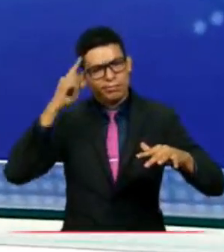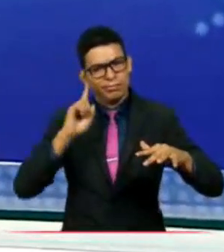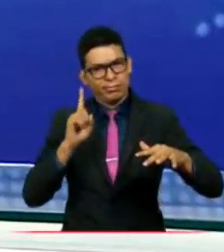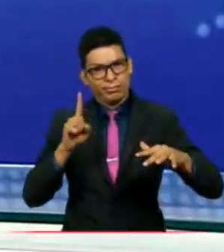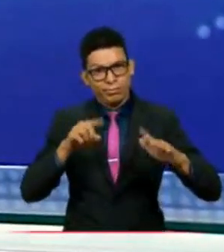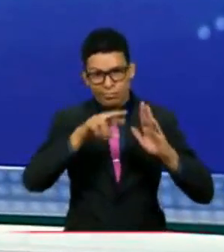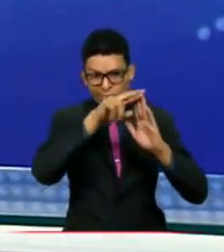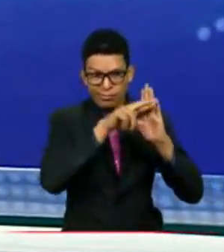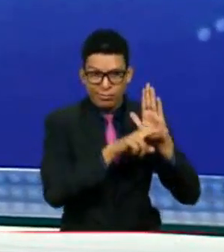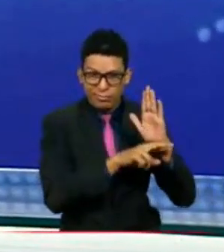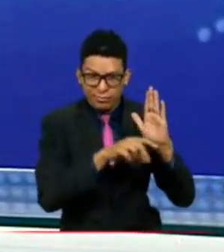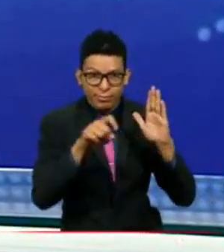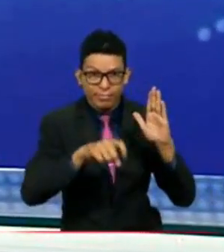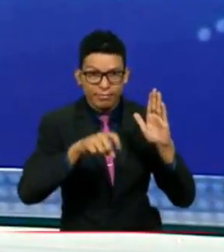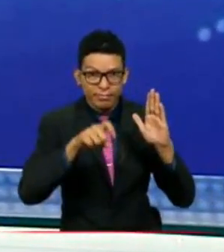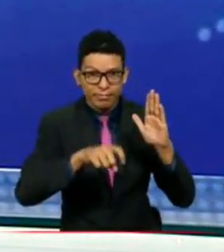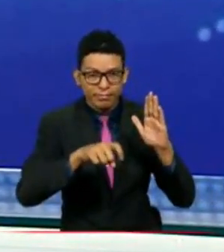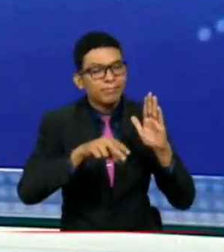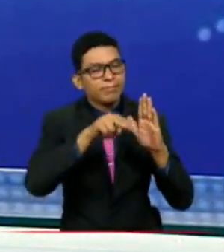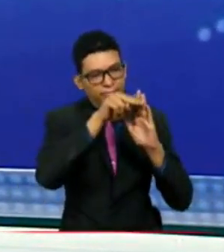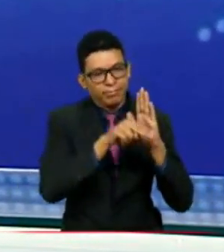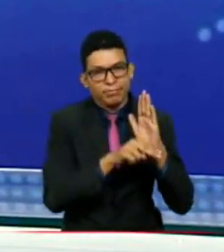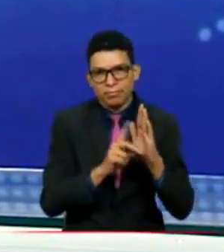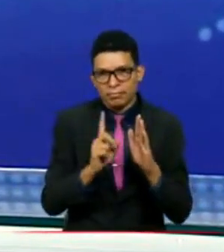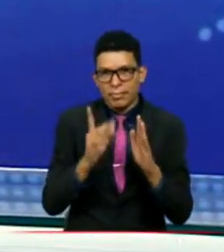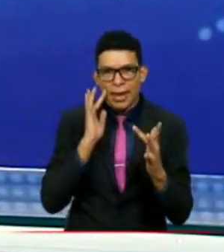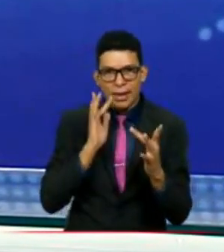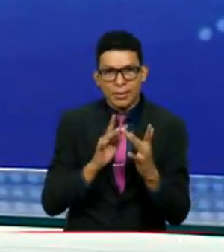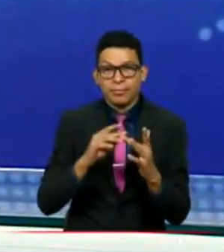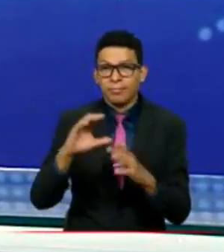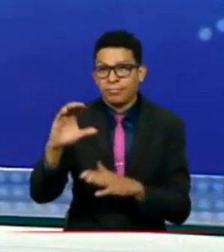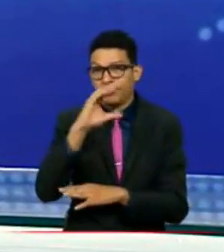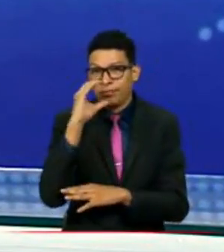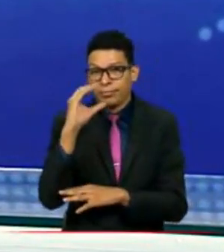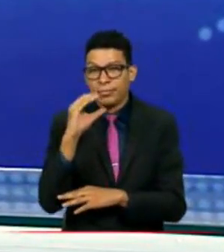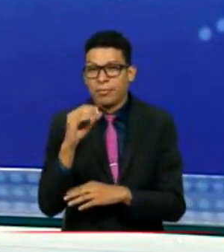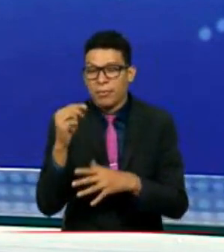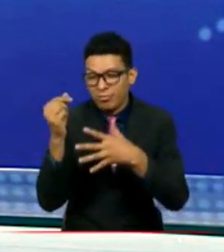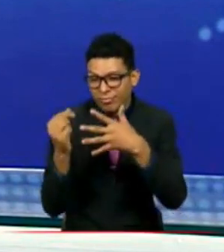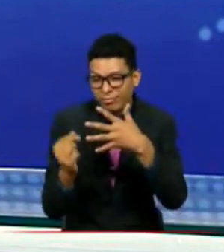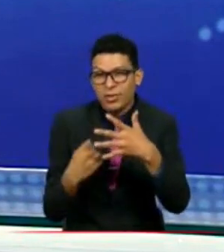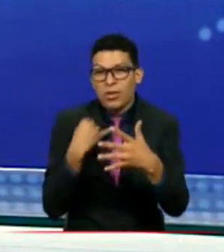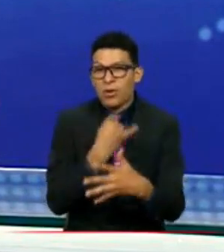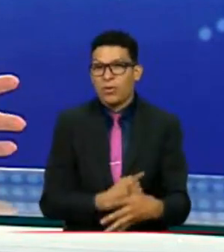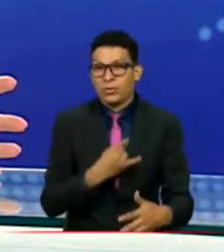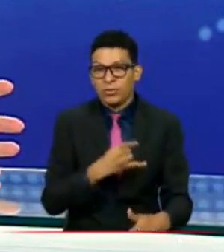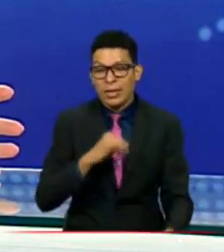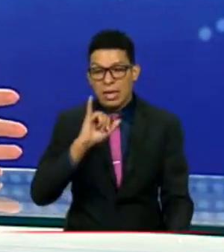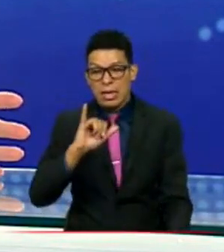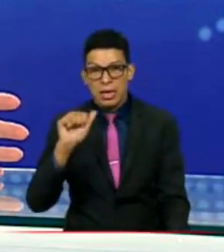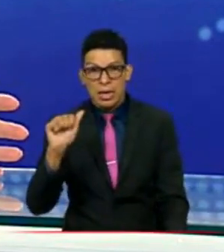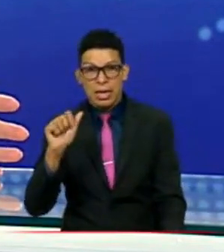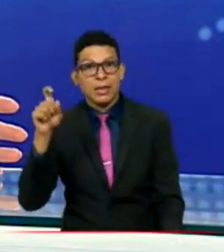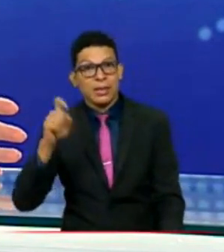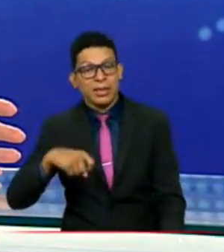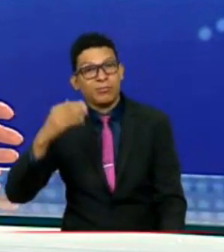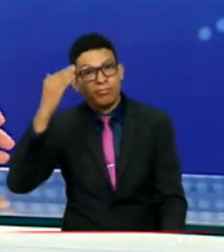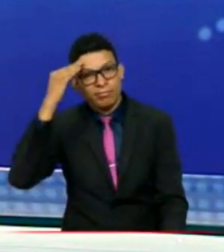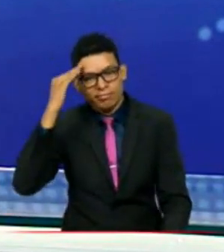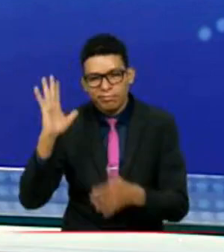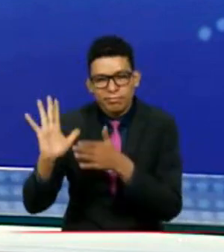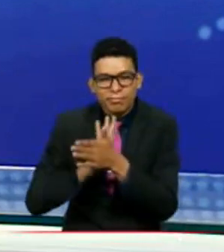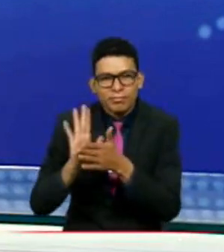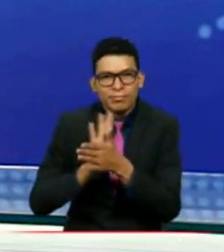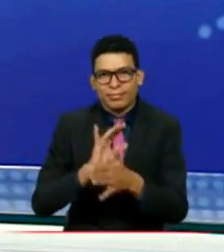su regulación pues para hablar de la normatividad con la que cuenta el país y otras cosas que como usuarios de la ia tenemos que saber nos